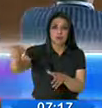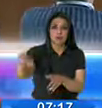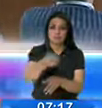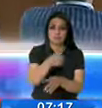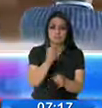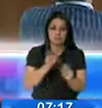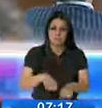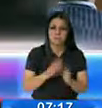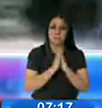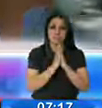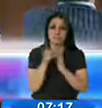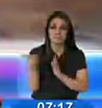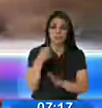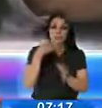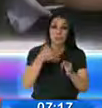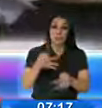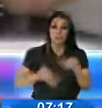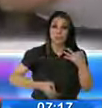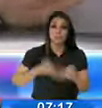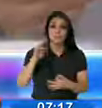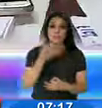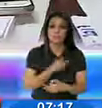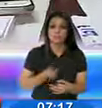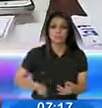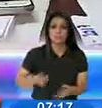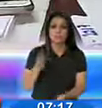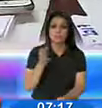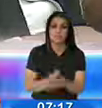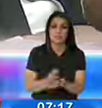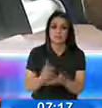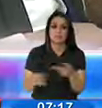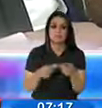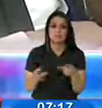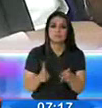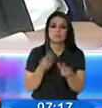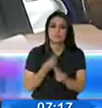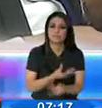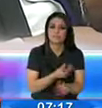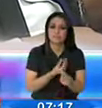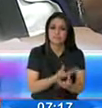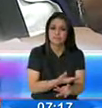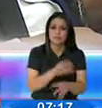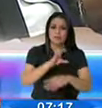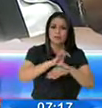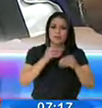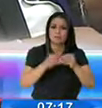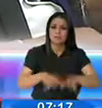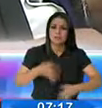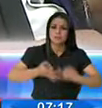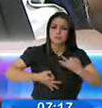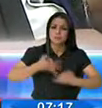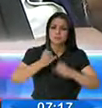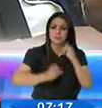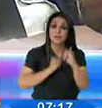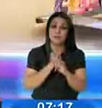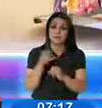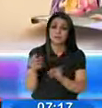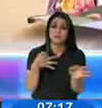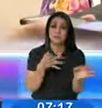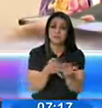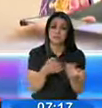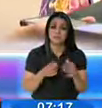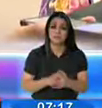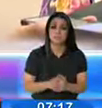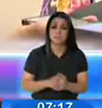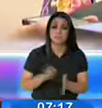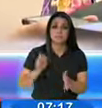la no asistencia al juicio en contra del vicepresidente, como para la entrega de información por los casos en los que Ecuador ha perdido los litigios internacionales. El